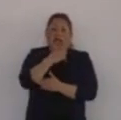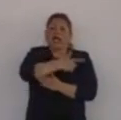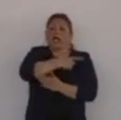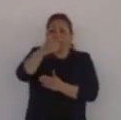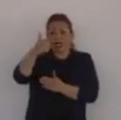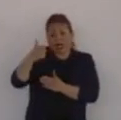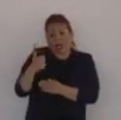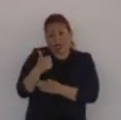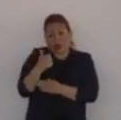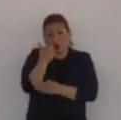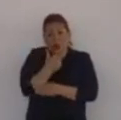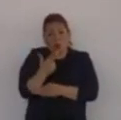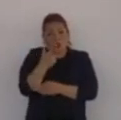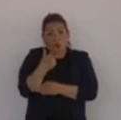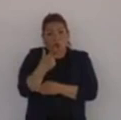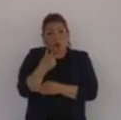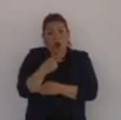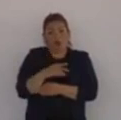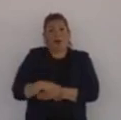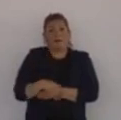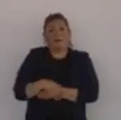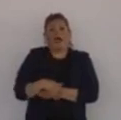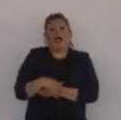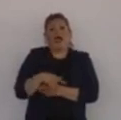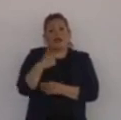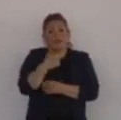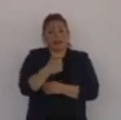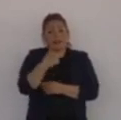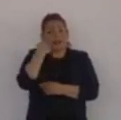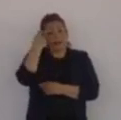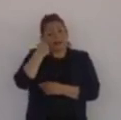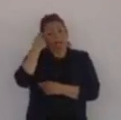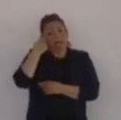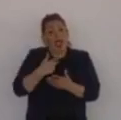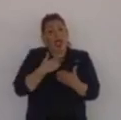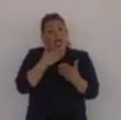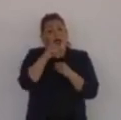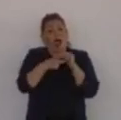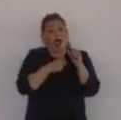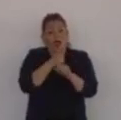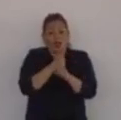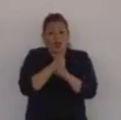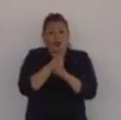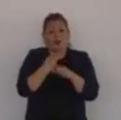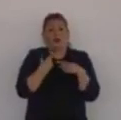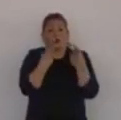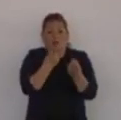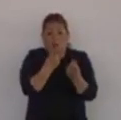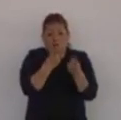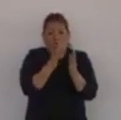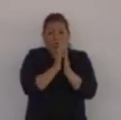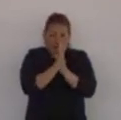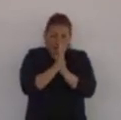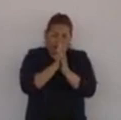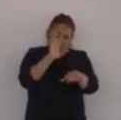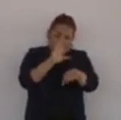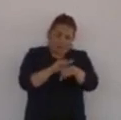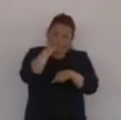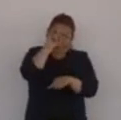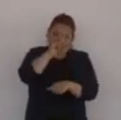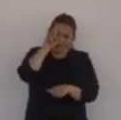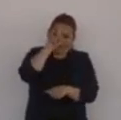va a recibir 6 veces al año esta pensión. Y queremos también darles un consejo, si nos lo